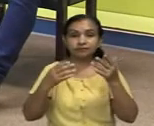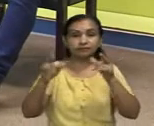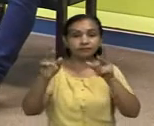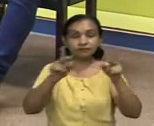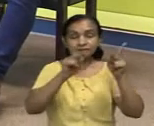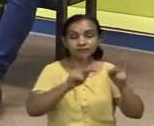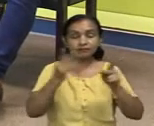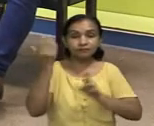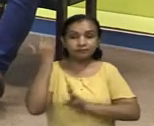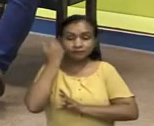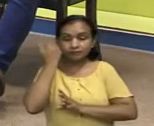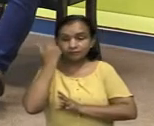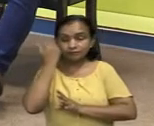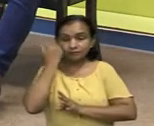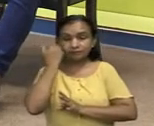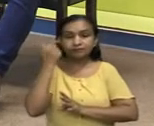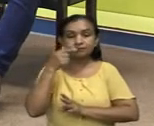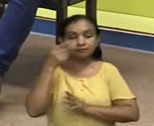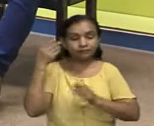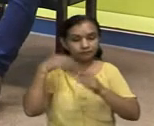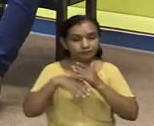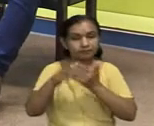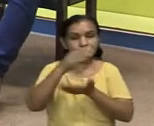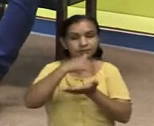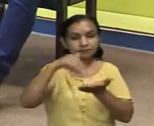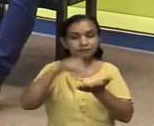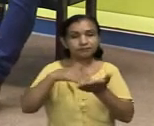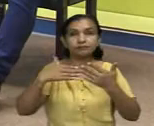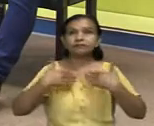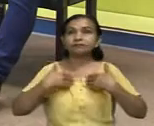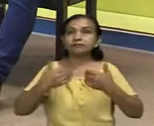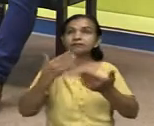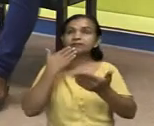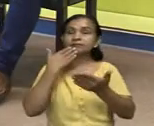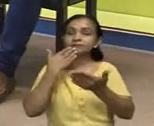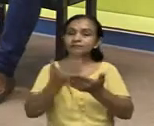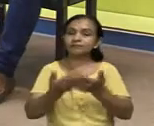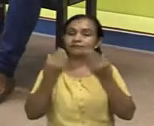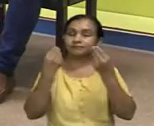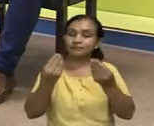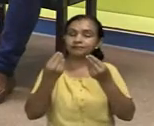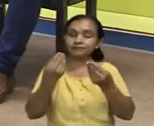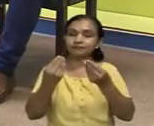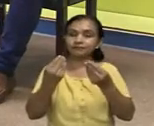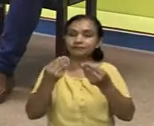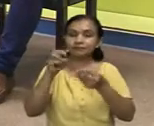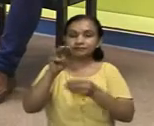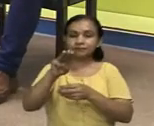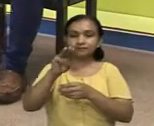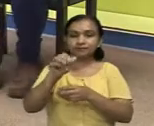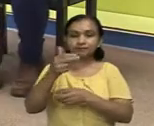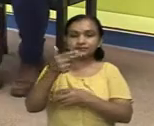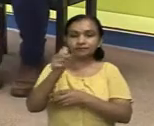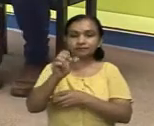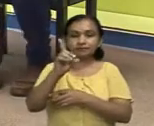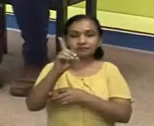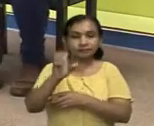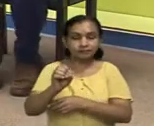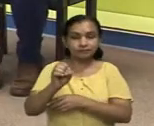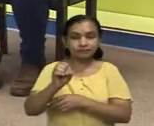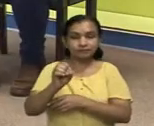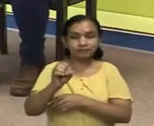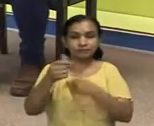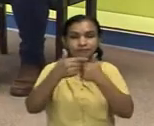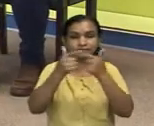con fiebre desde el primer día que acuda a su unidad de salud. Ok. Le agradecemos, doctor Franklin Machado. Con mucho gusto. Parte